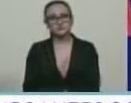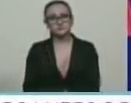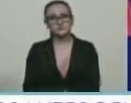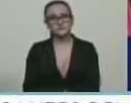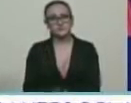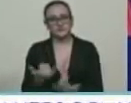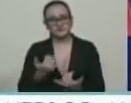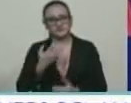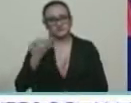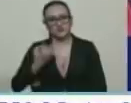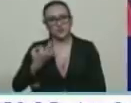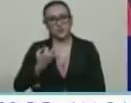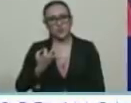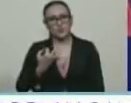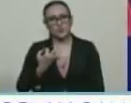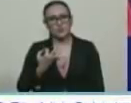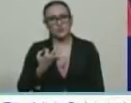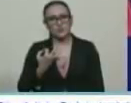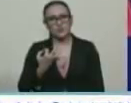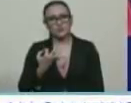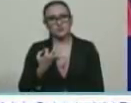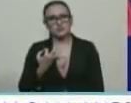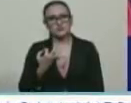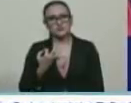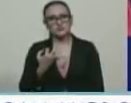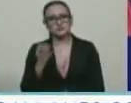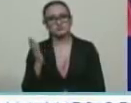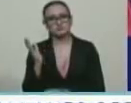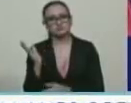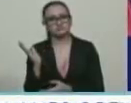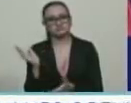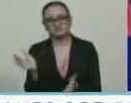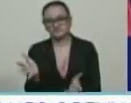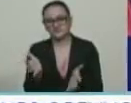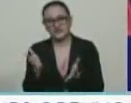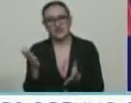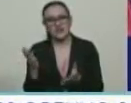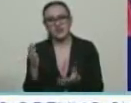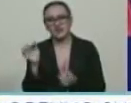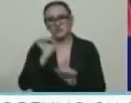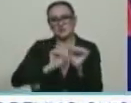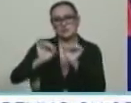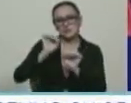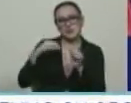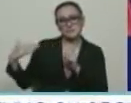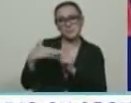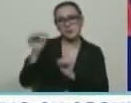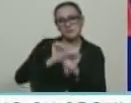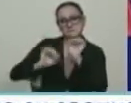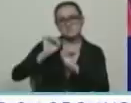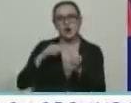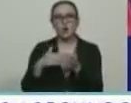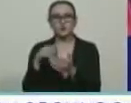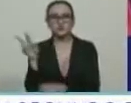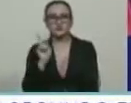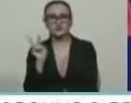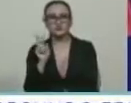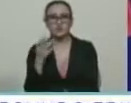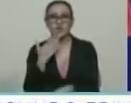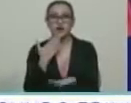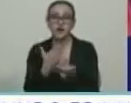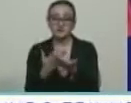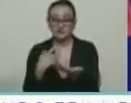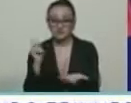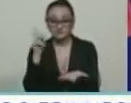Estoy seguro, creo que va a vencer a los intentos de ataques contra Venezuela. Gracias a mi